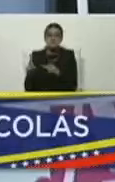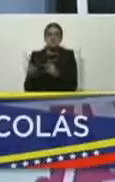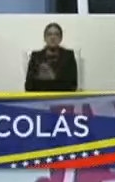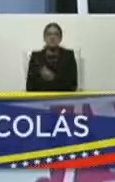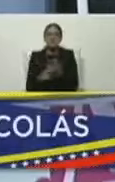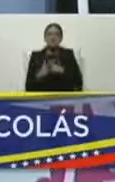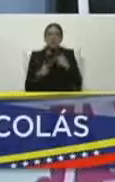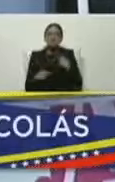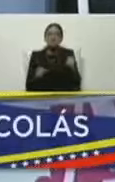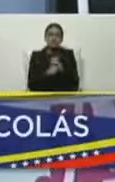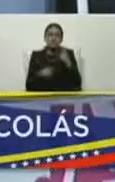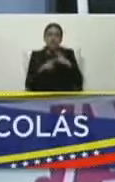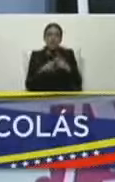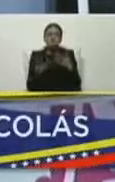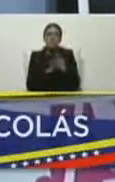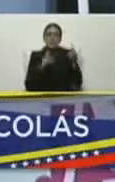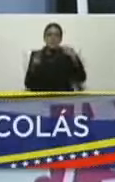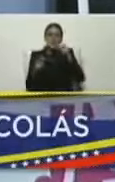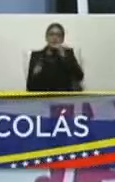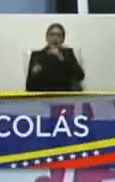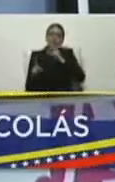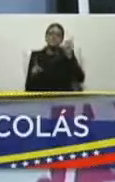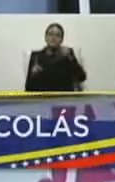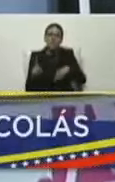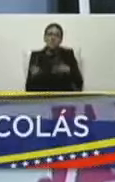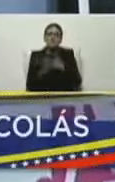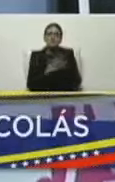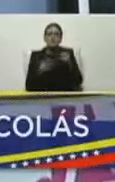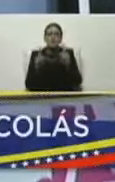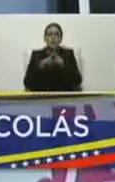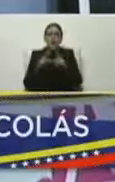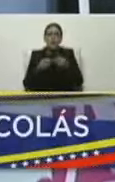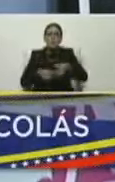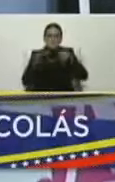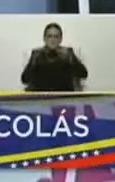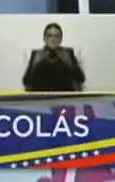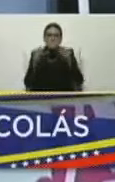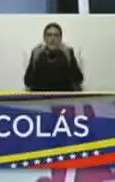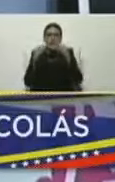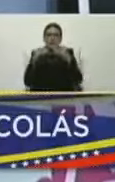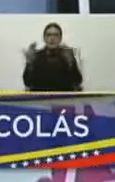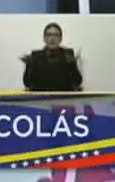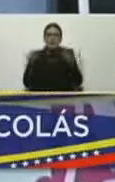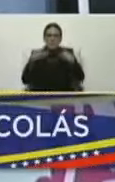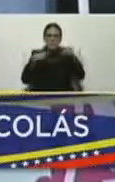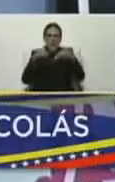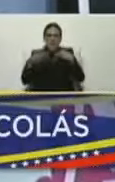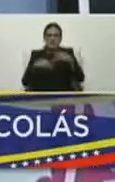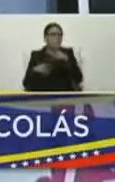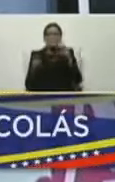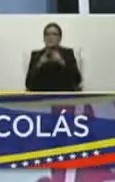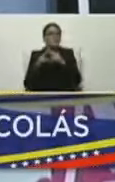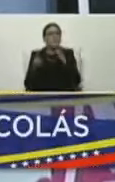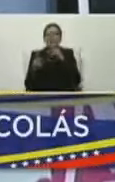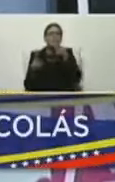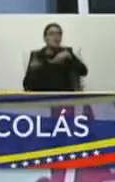Chupi Chupi venían en un... en un envase de plástico. Ustedes